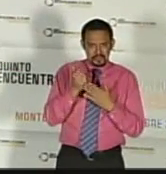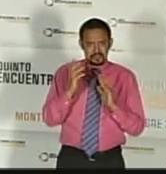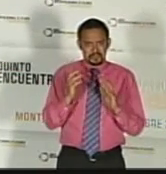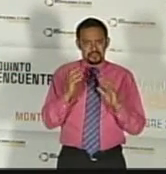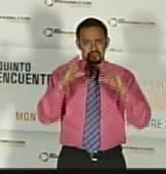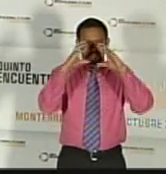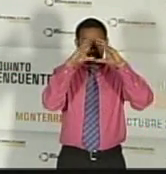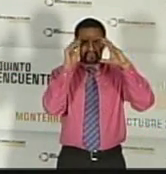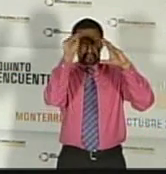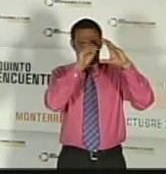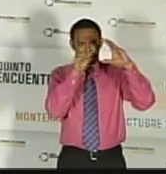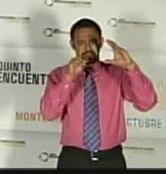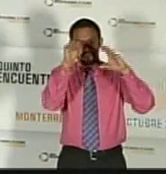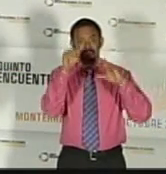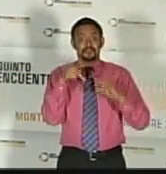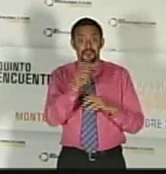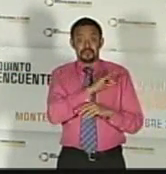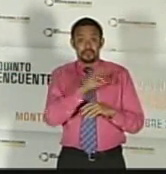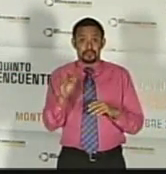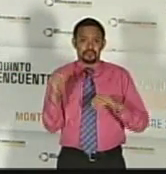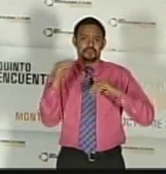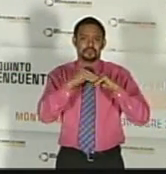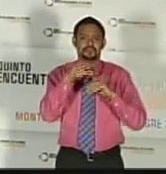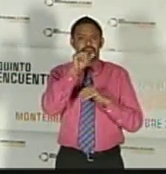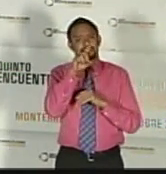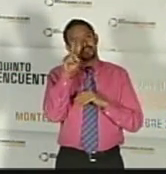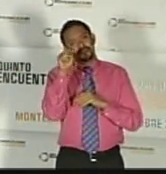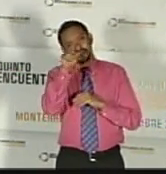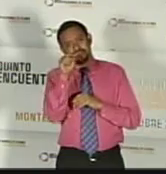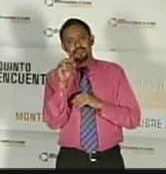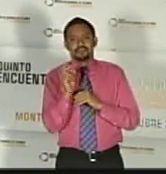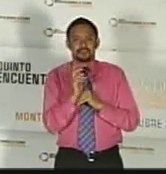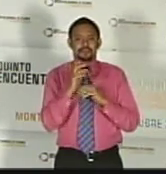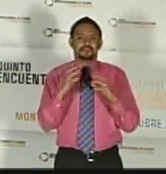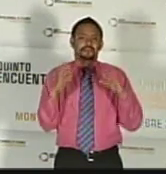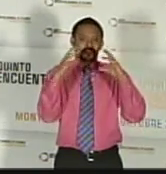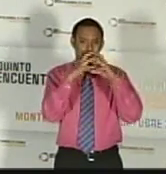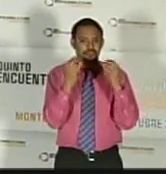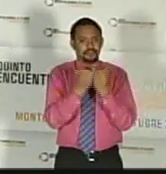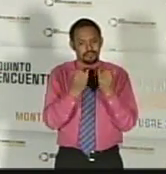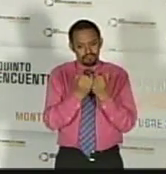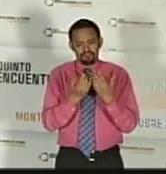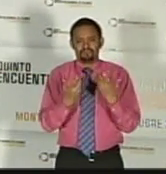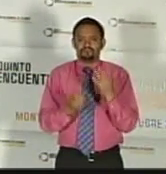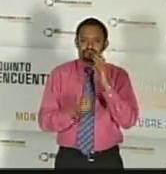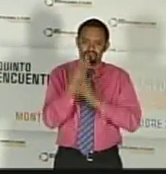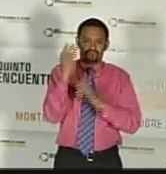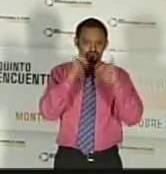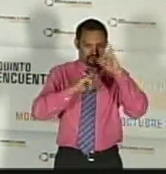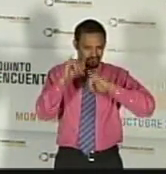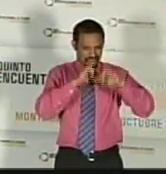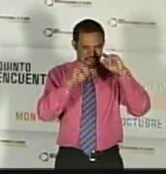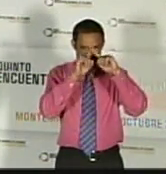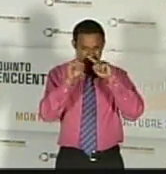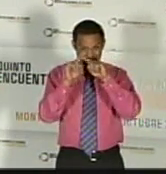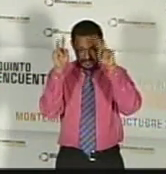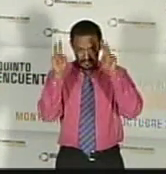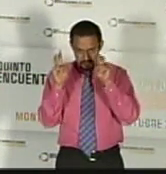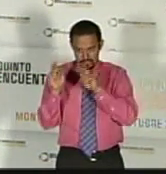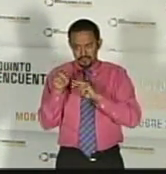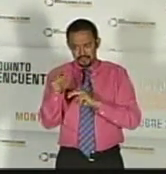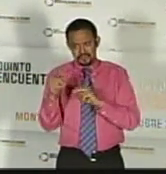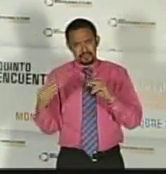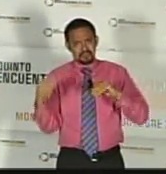rueda, pero lo pondríamos en la ADN planetario y la co-creación global y la nueva ciencia, y le pediríamos que pusiera